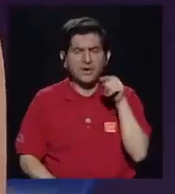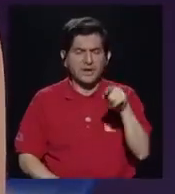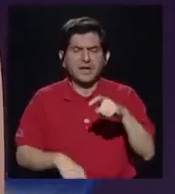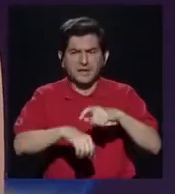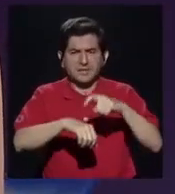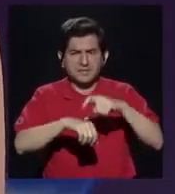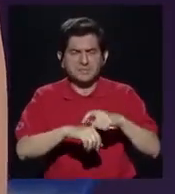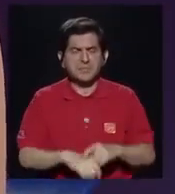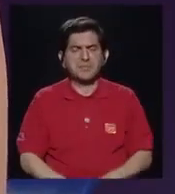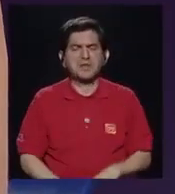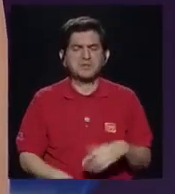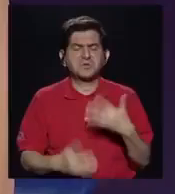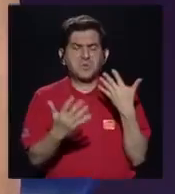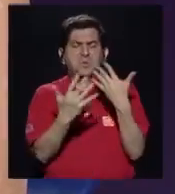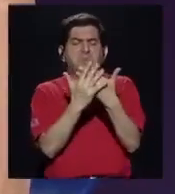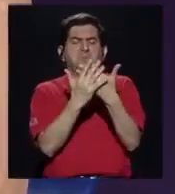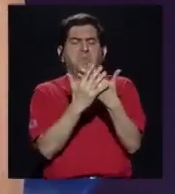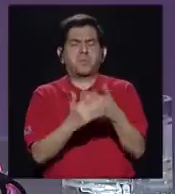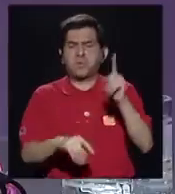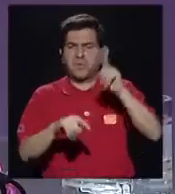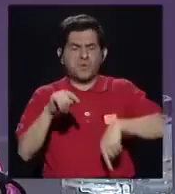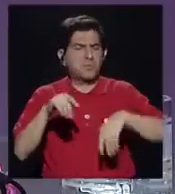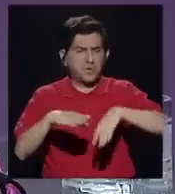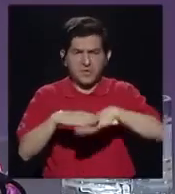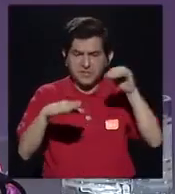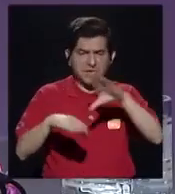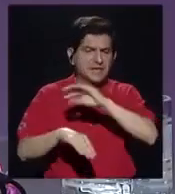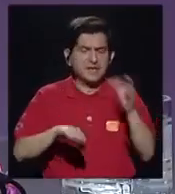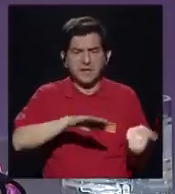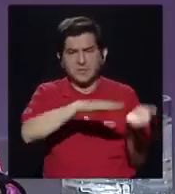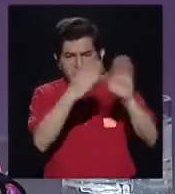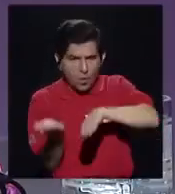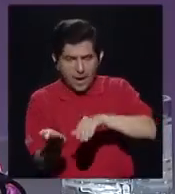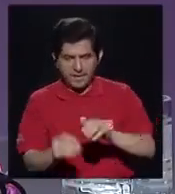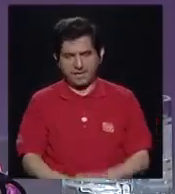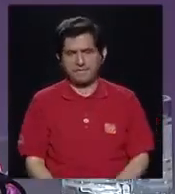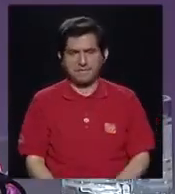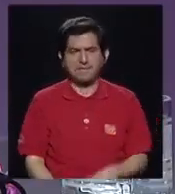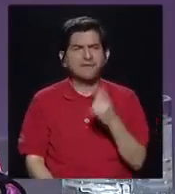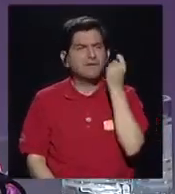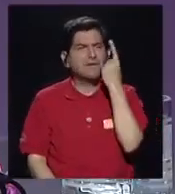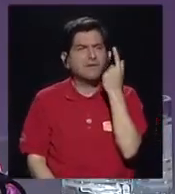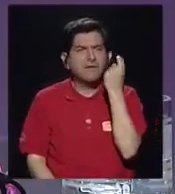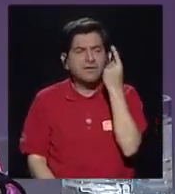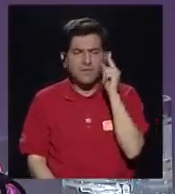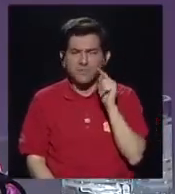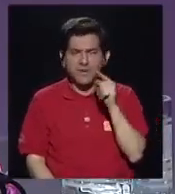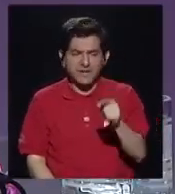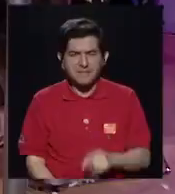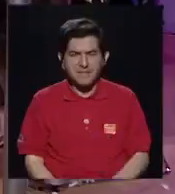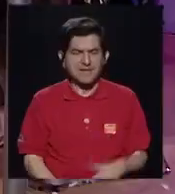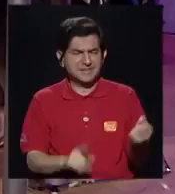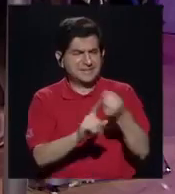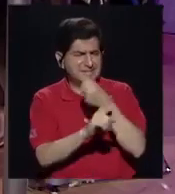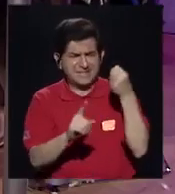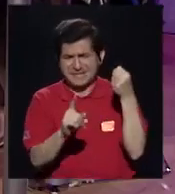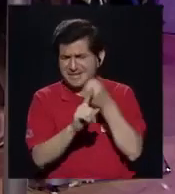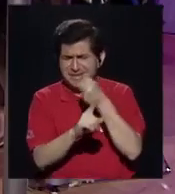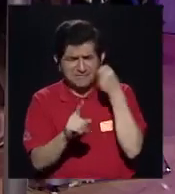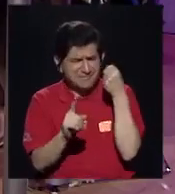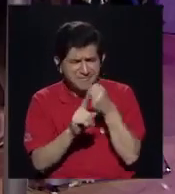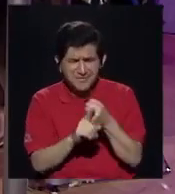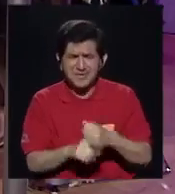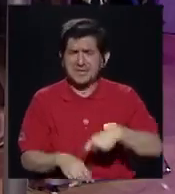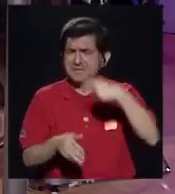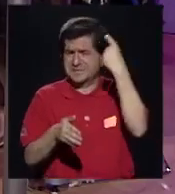la dejan encerradas y las dejan morir verdad a la mayoría digamos Cómo qué podemos entender de esta de este nivel de brutalidad digamos